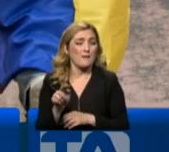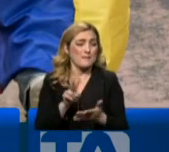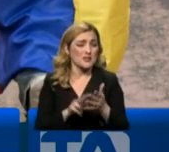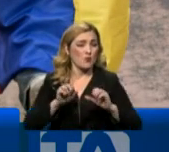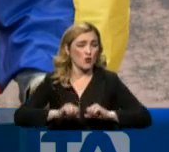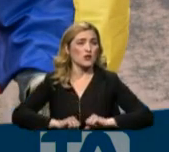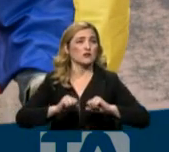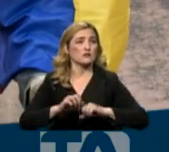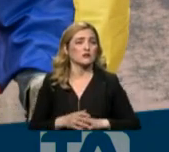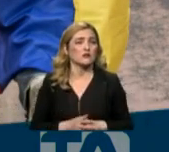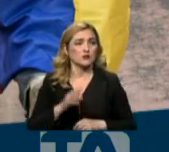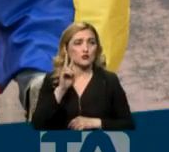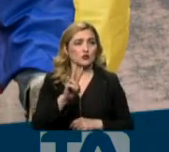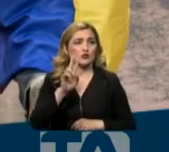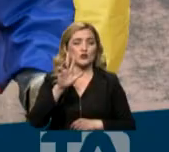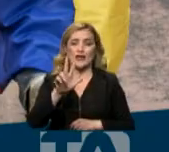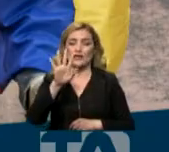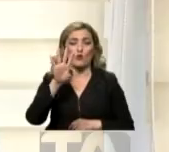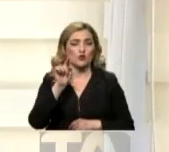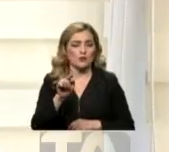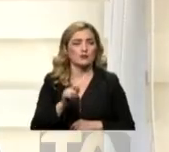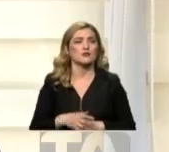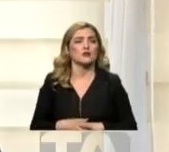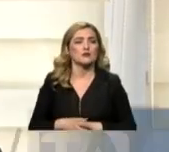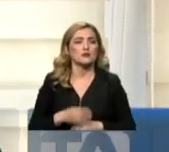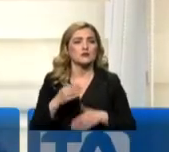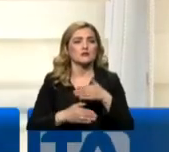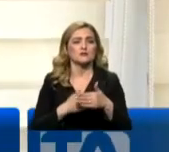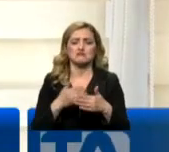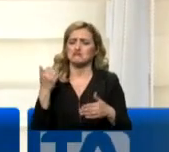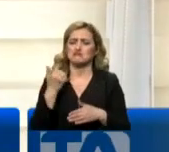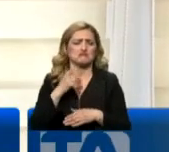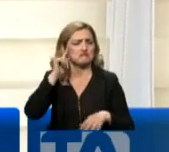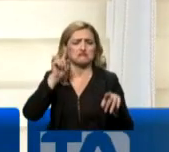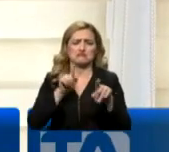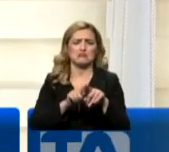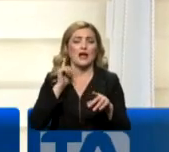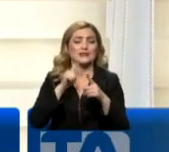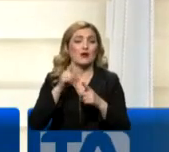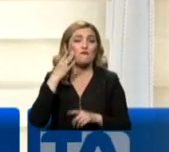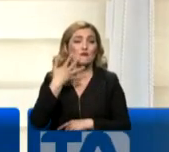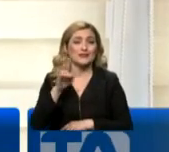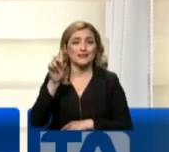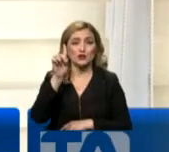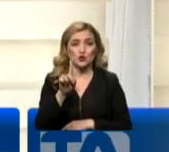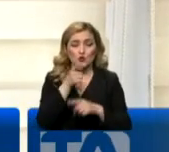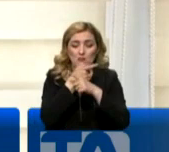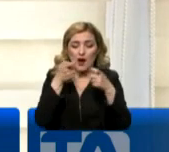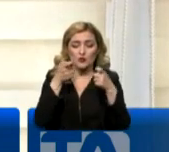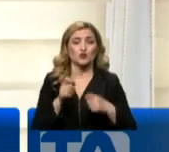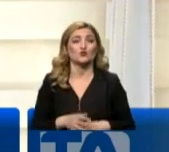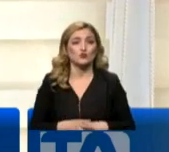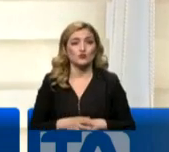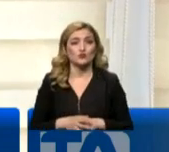visa es de 234 mil. El proceso está establecido hasta el 31 de marzo, que está generado justamente